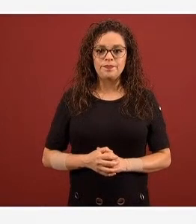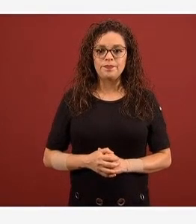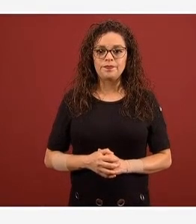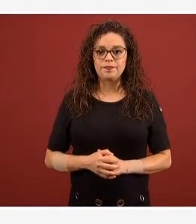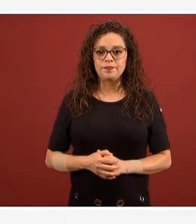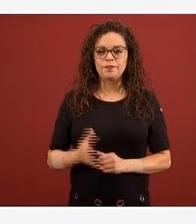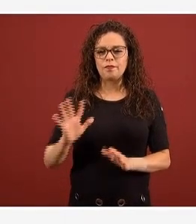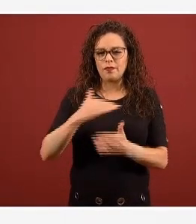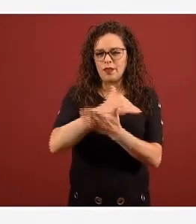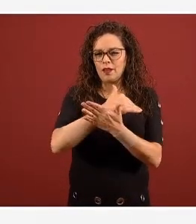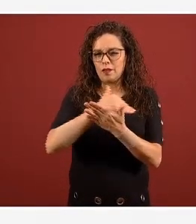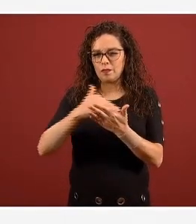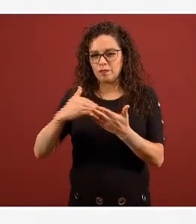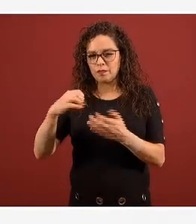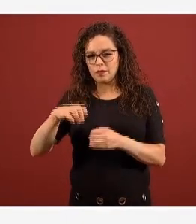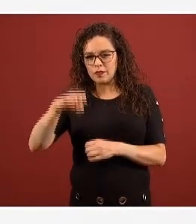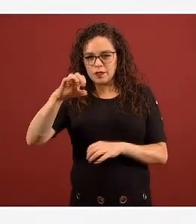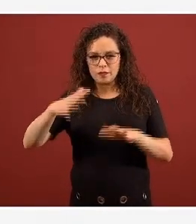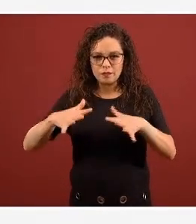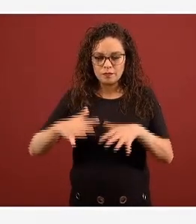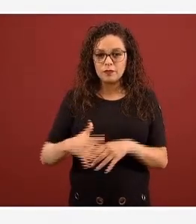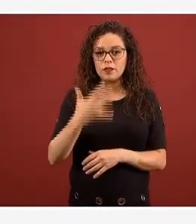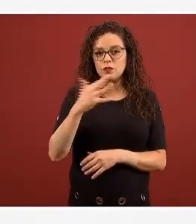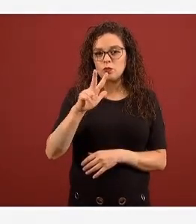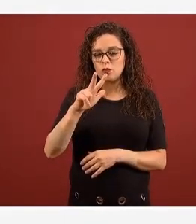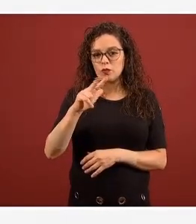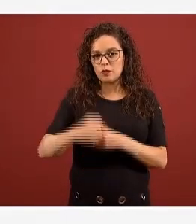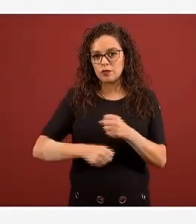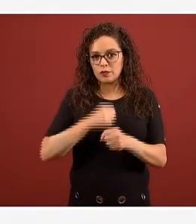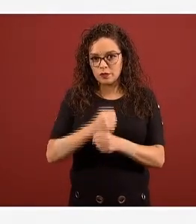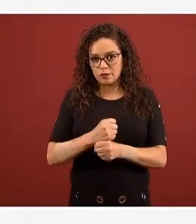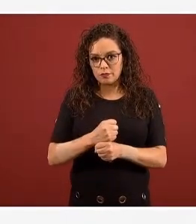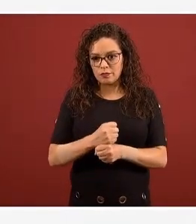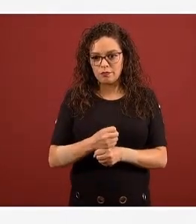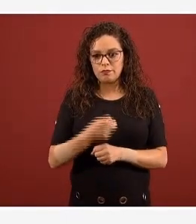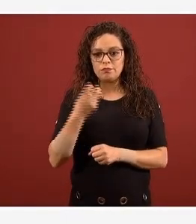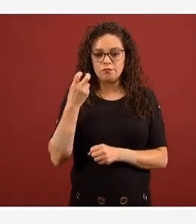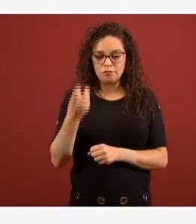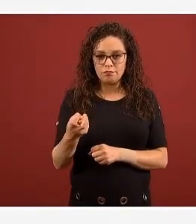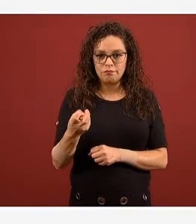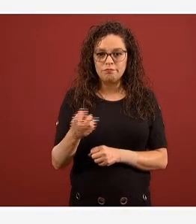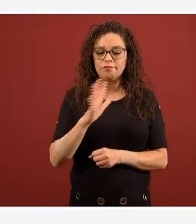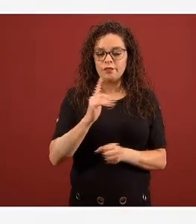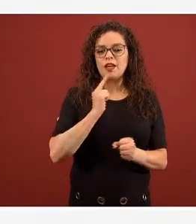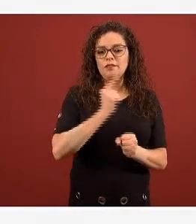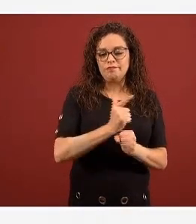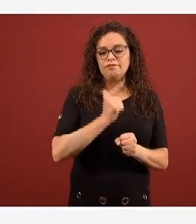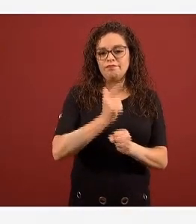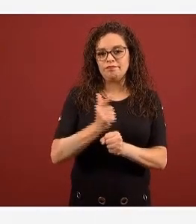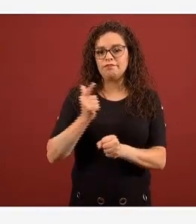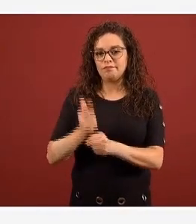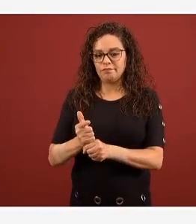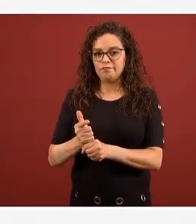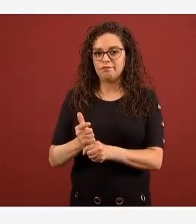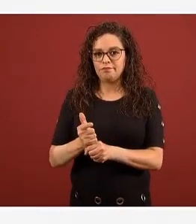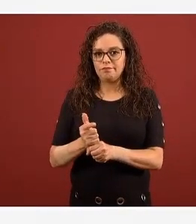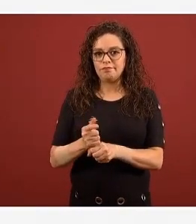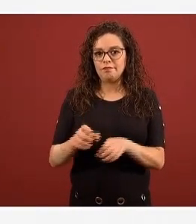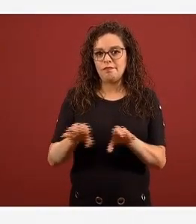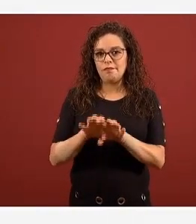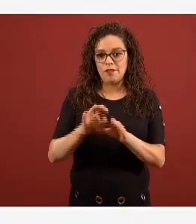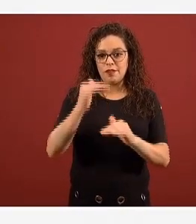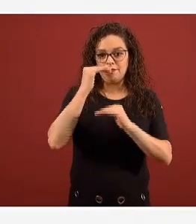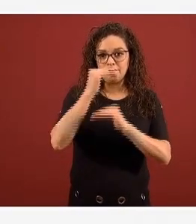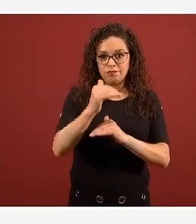de edad que está en los 58 años, con los rangos que en su momento hemos estado ya identificando de cómo han